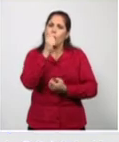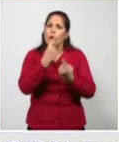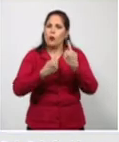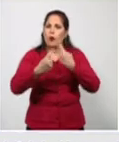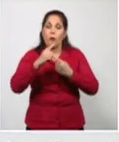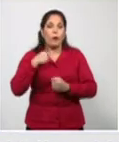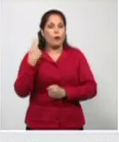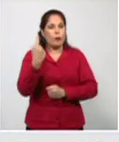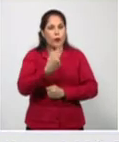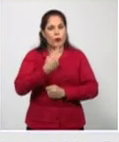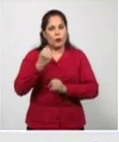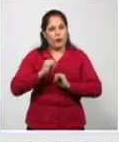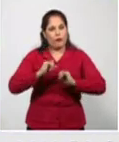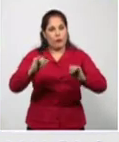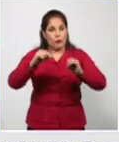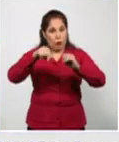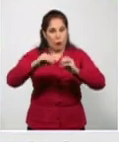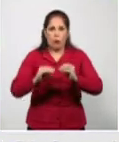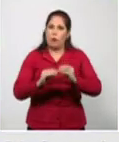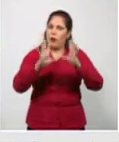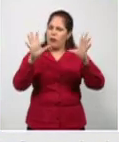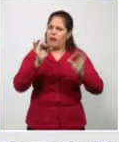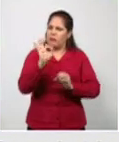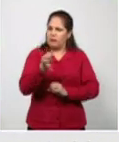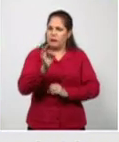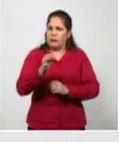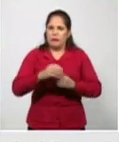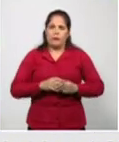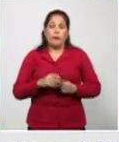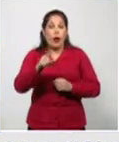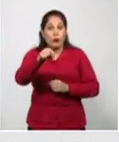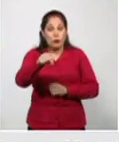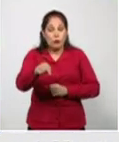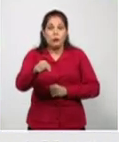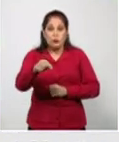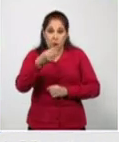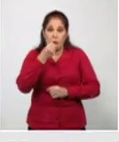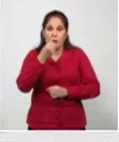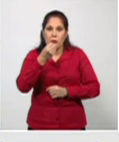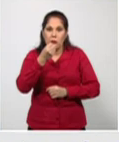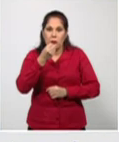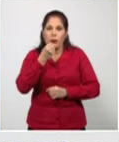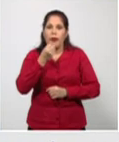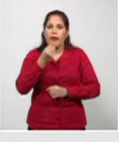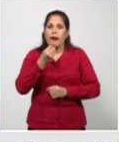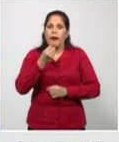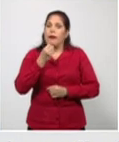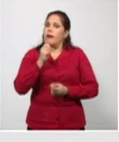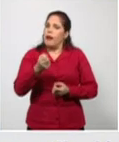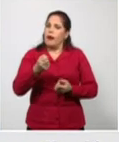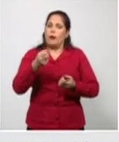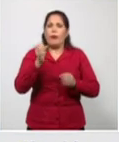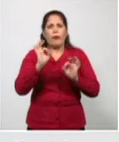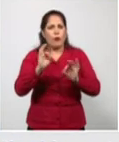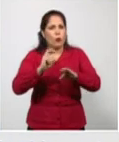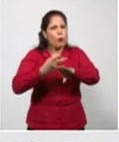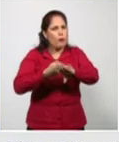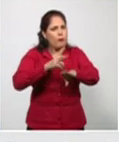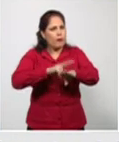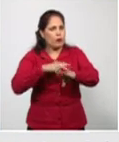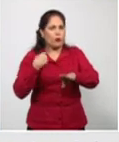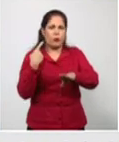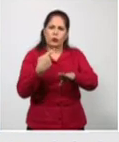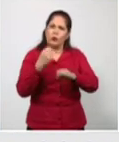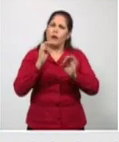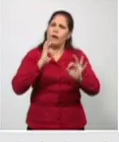el parte matutino que siempre nos ofrece. A usted, por supuesto, transmitirle el mensaje de prevención de nuestro equipo de